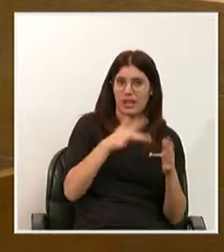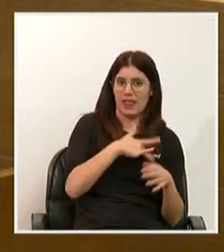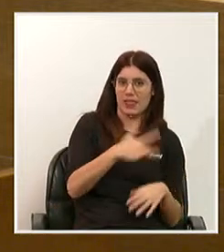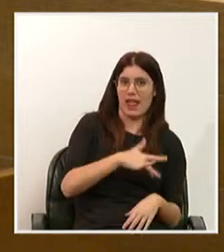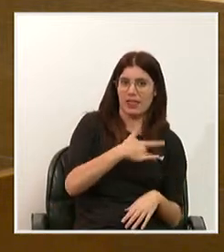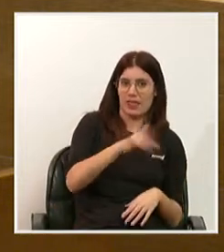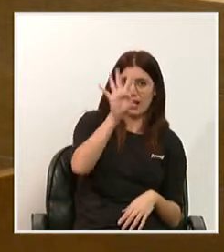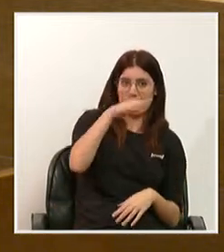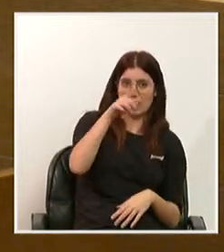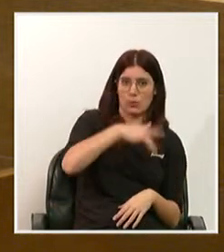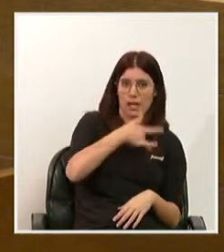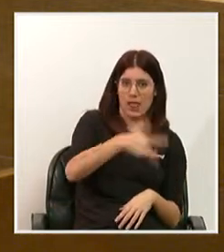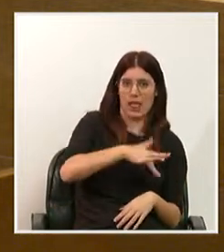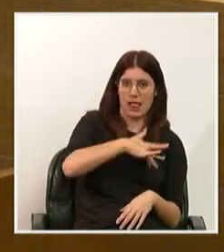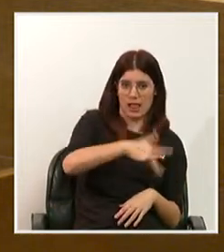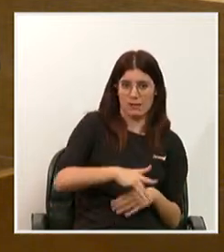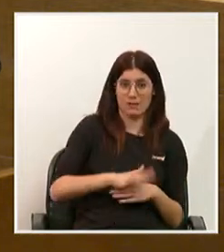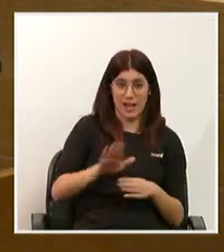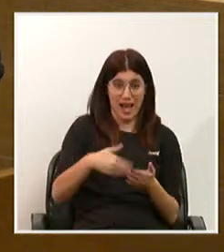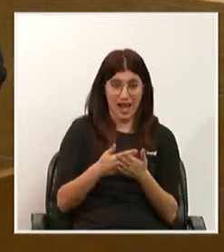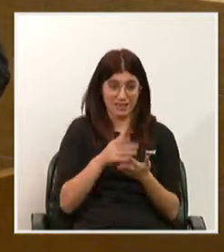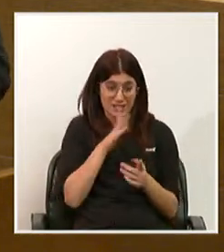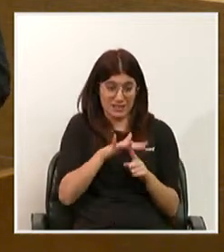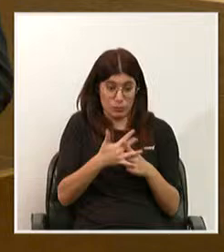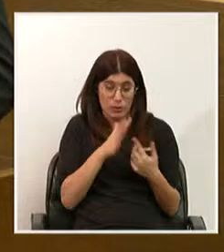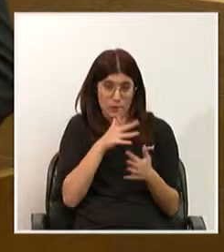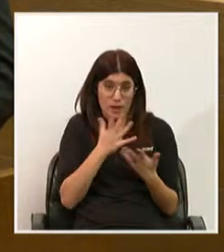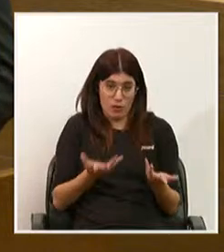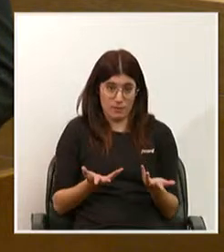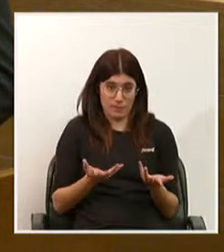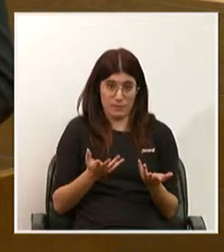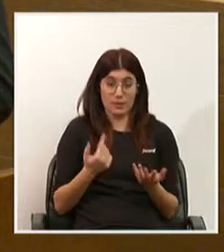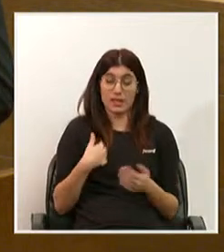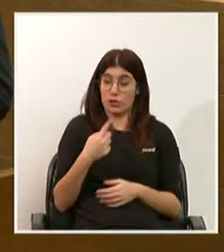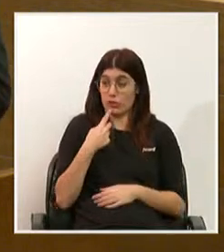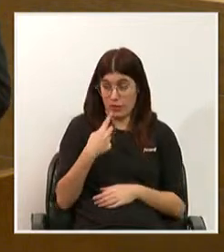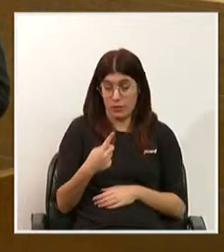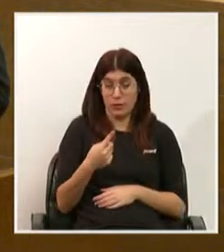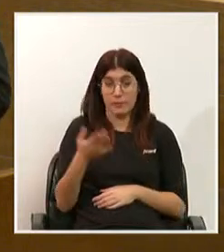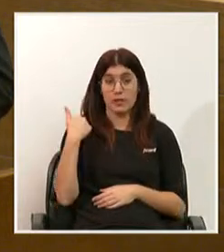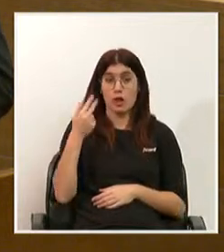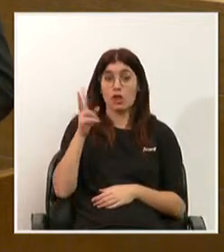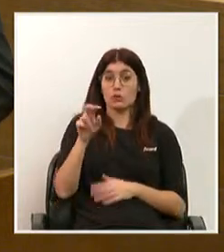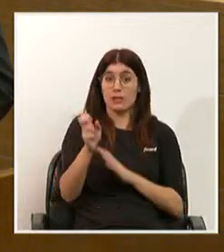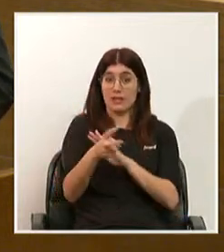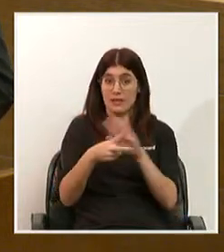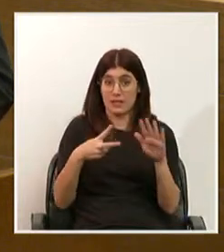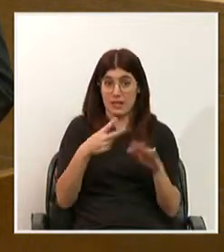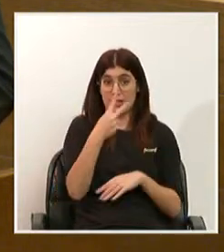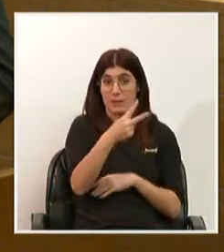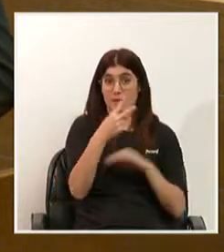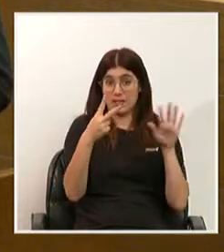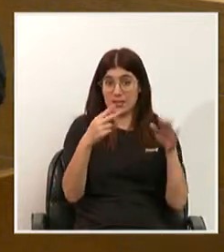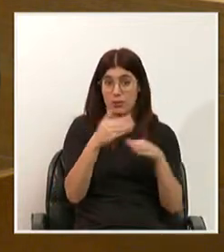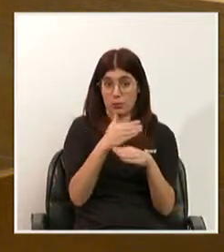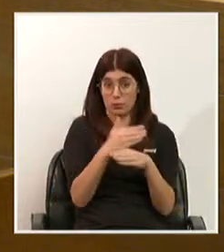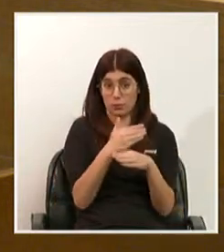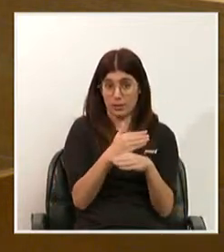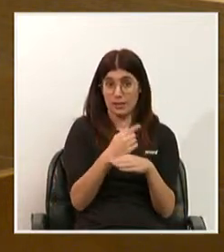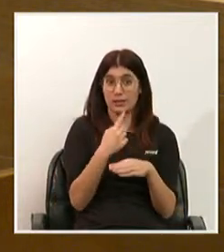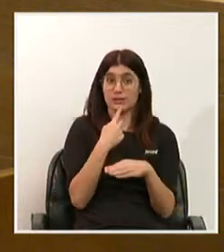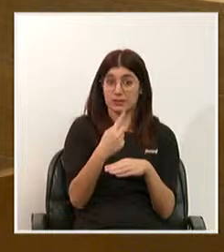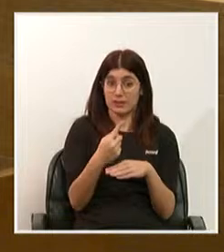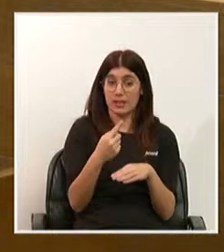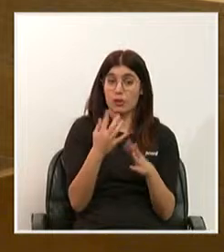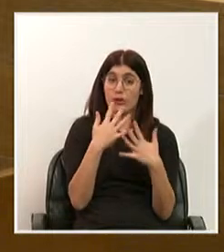a Cataluña hasta llegar a la situación actual y les pongo en antecedentes en 2017 el 27 de octubre Se declaró en el